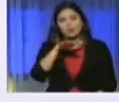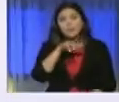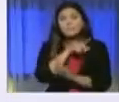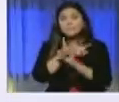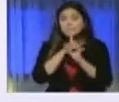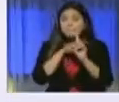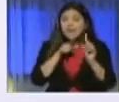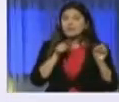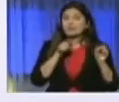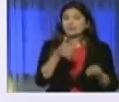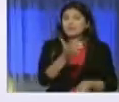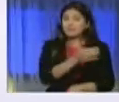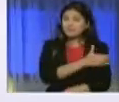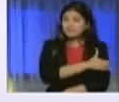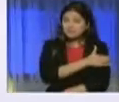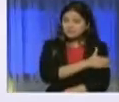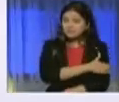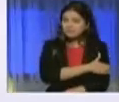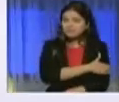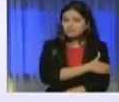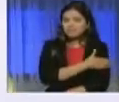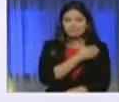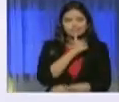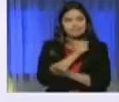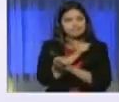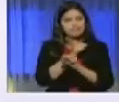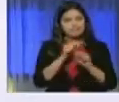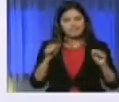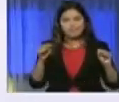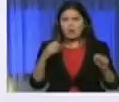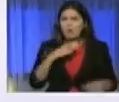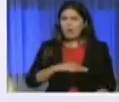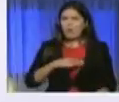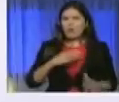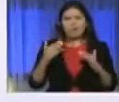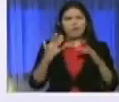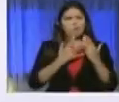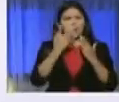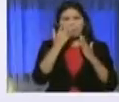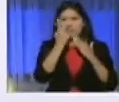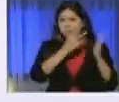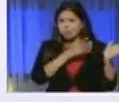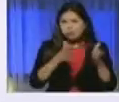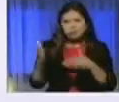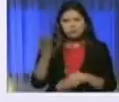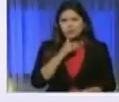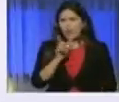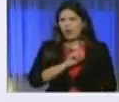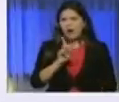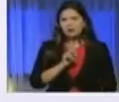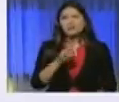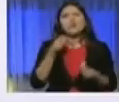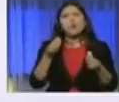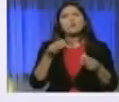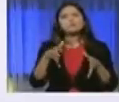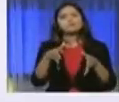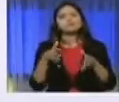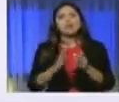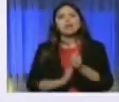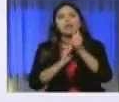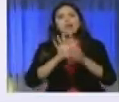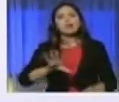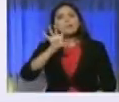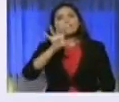no tiene capacidad ética, moral, proyecto para asumir el liderazgo y el mando de nuestra patria.